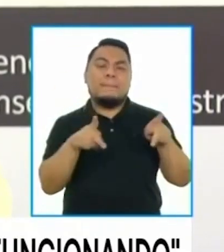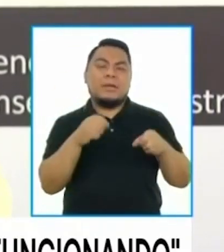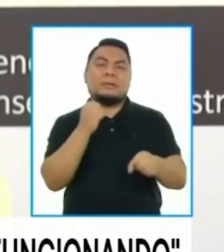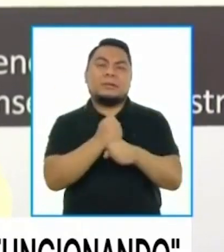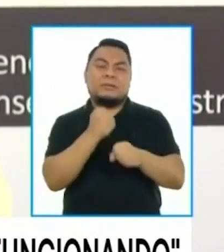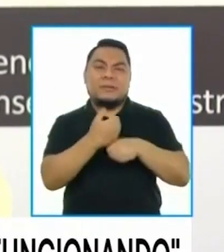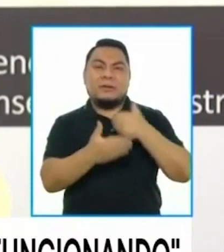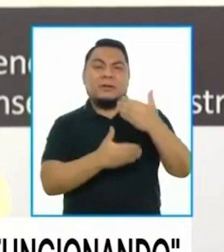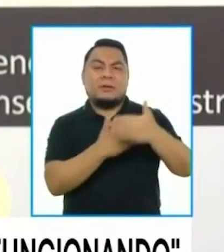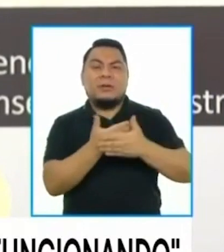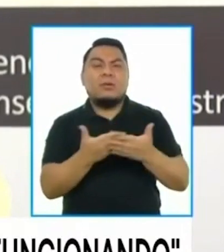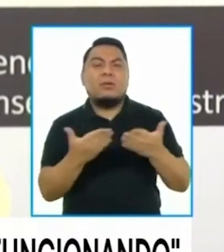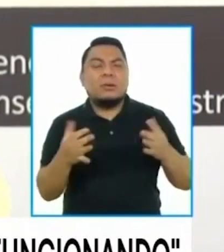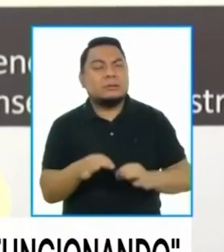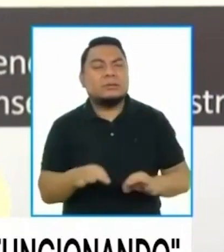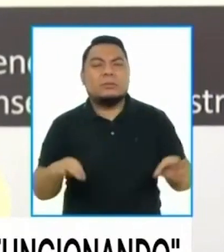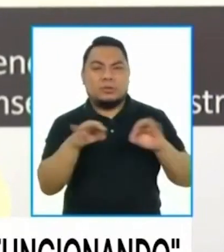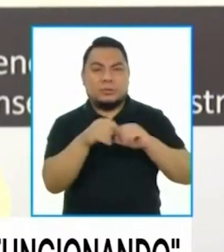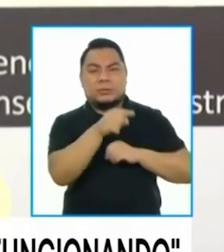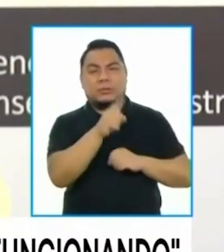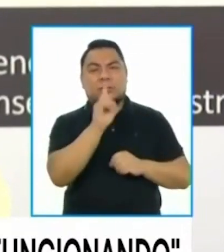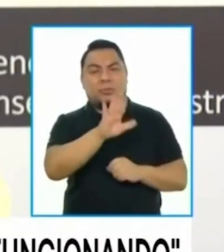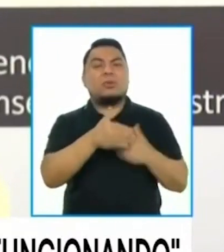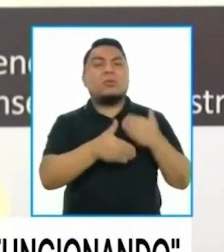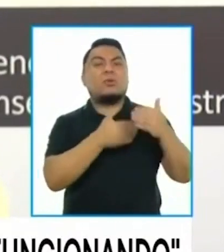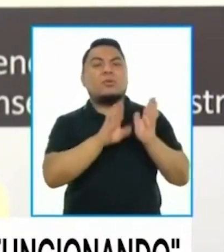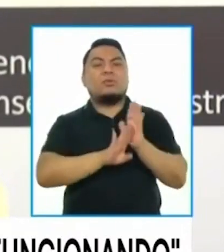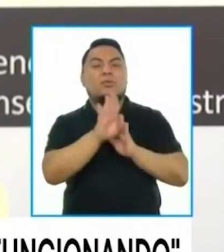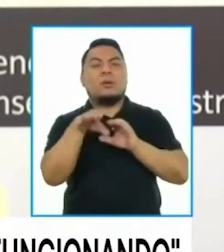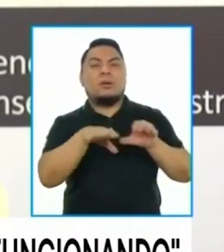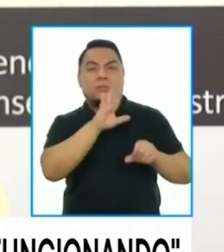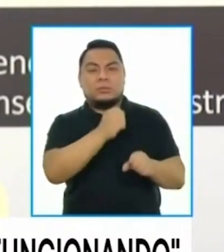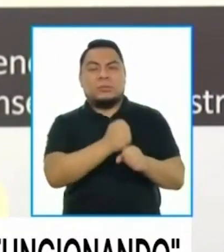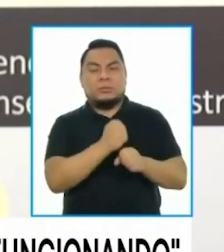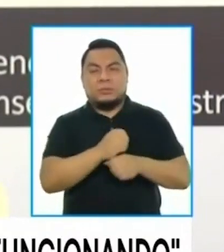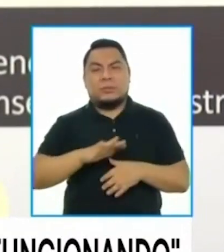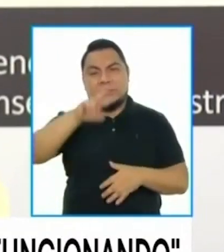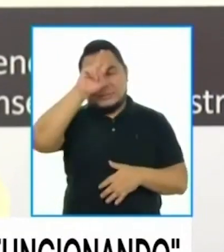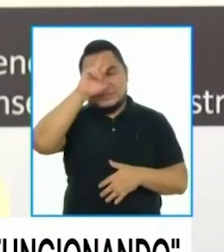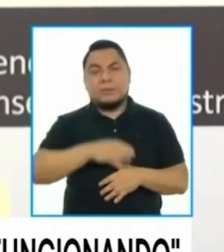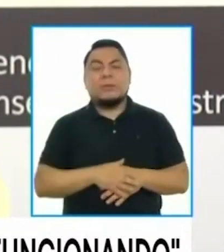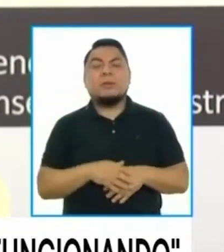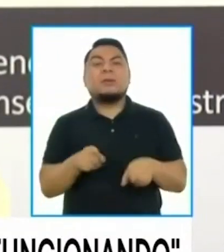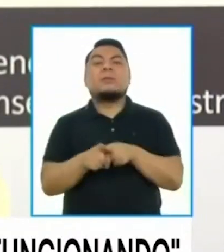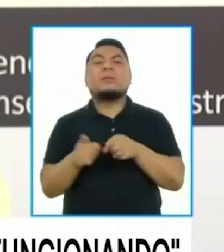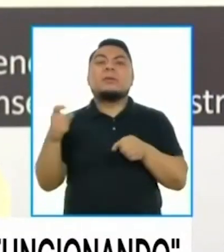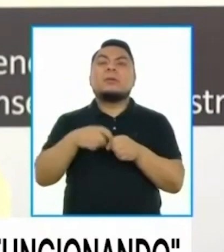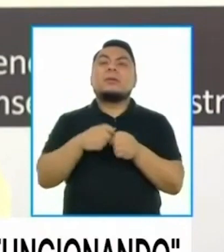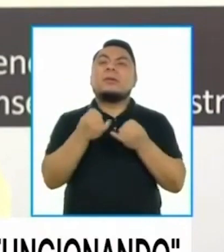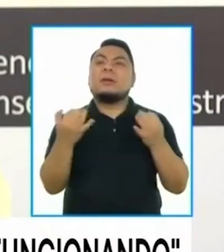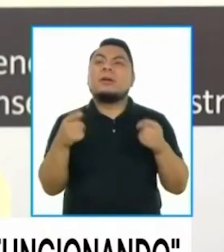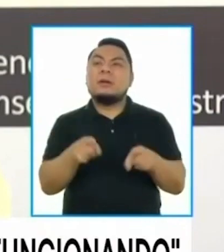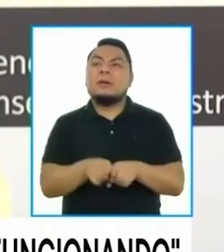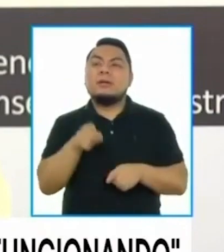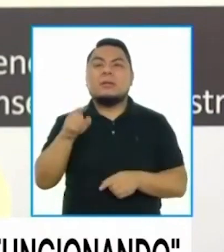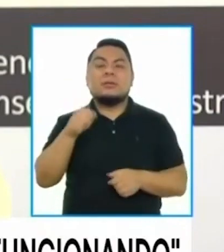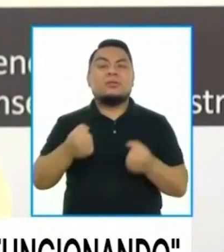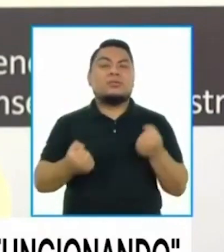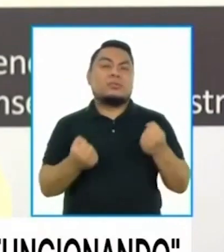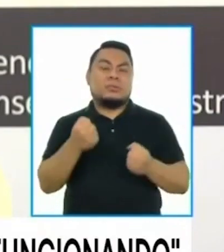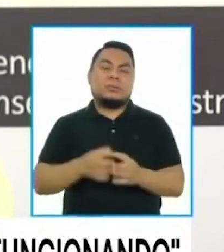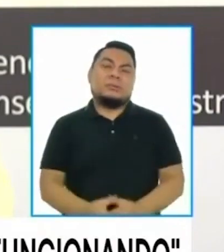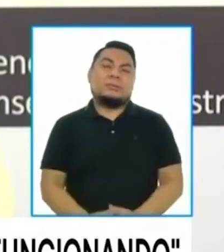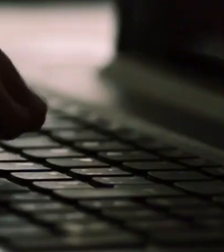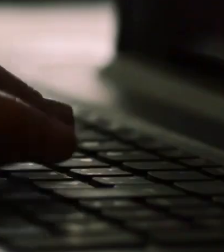hacer cosas que son significativas para la continuidad del funcionamiento de nuestro país. Incluye, en algunos casos, inclusive sus